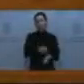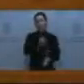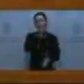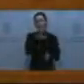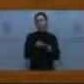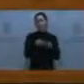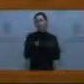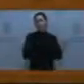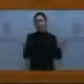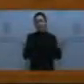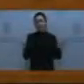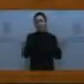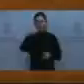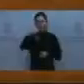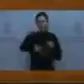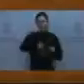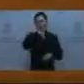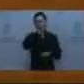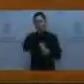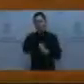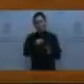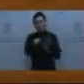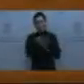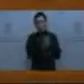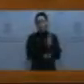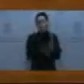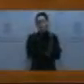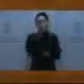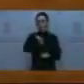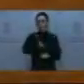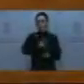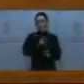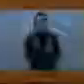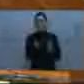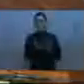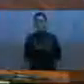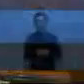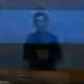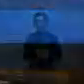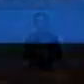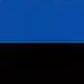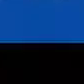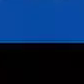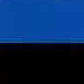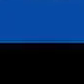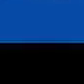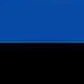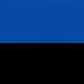por puntos y votaremos a favor todos los puntos, efectivamente, a excepción del punto 3, si nos permite votar por puntos.